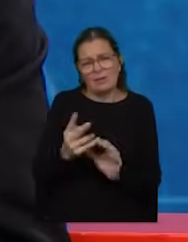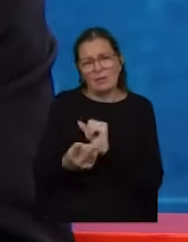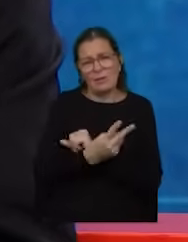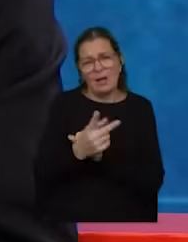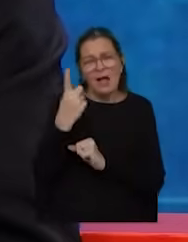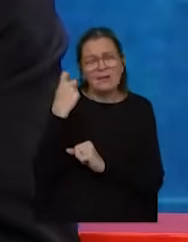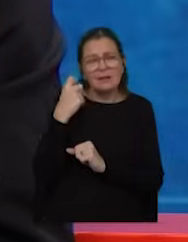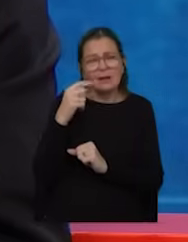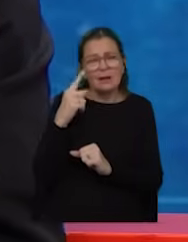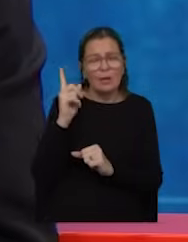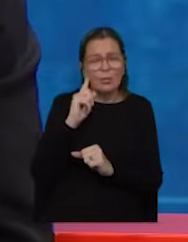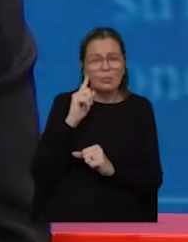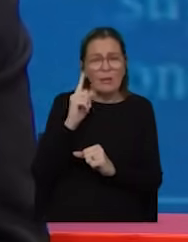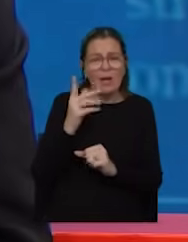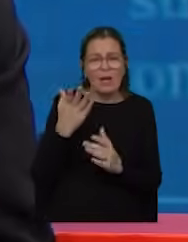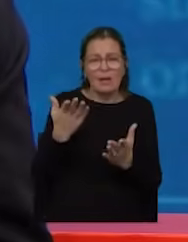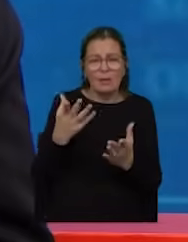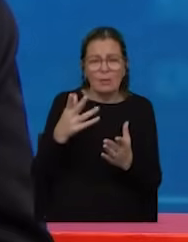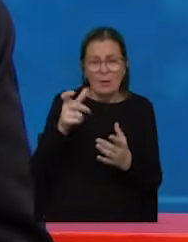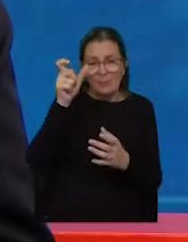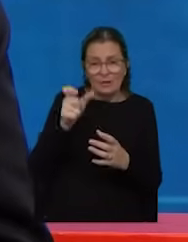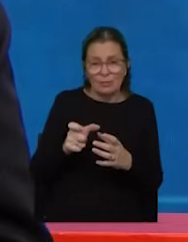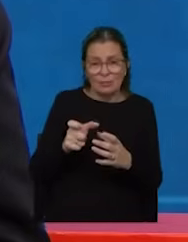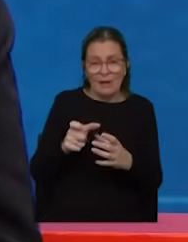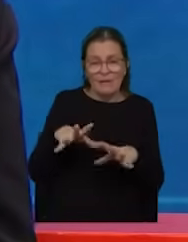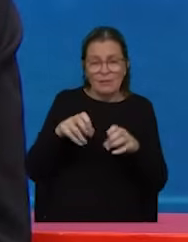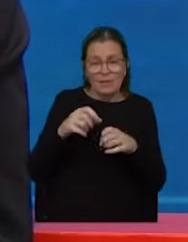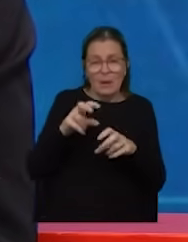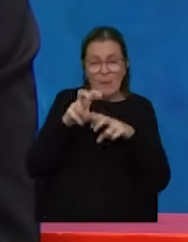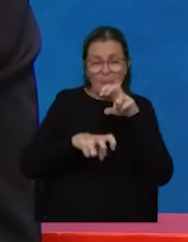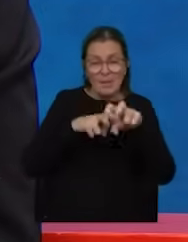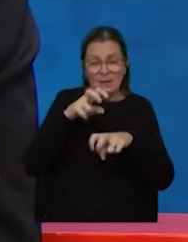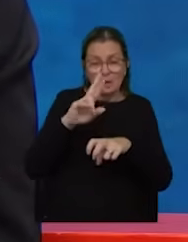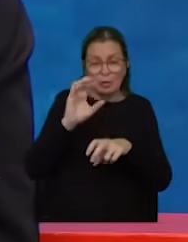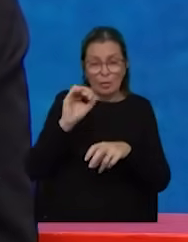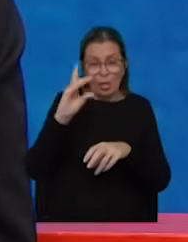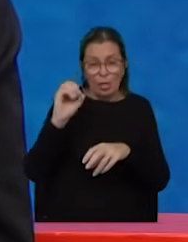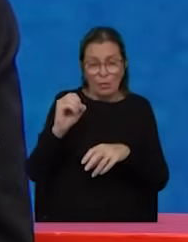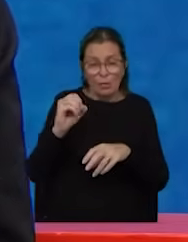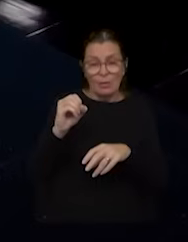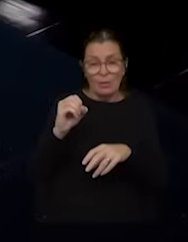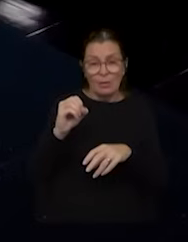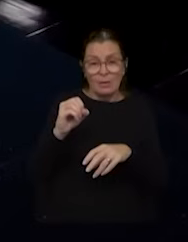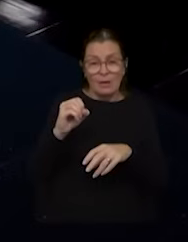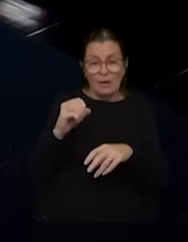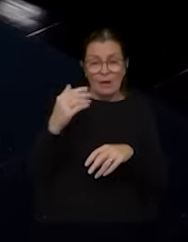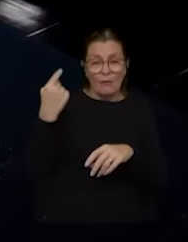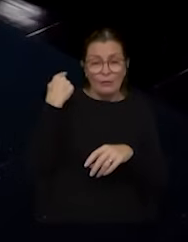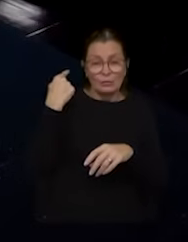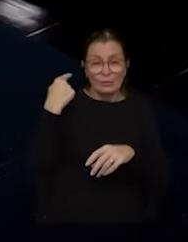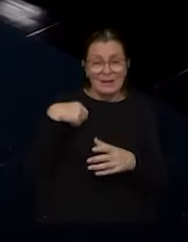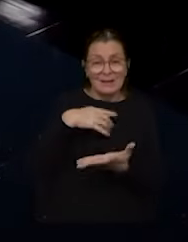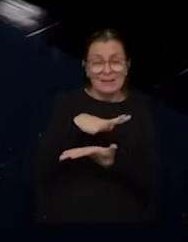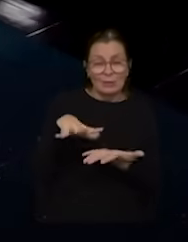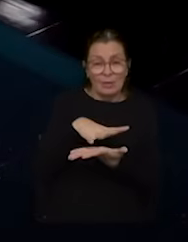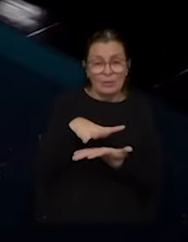ayer escuchaba un un este un vecino del parque rodó y decía el fondo de mi casa es el patio de la cárcel Esa es la situación que se